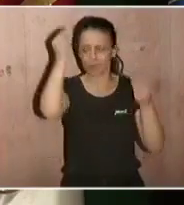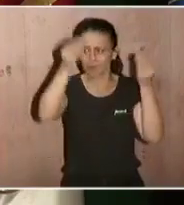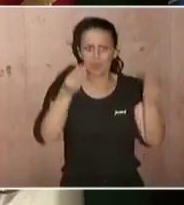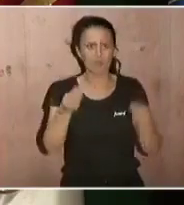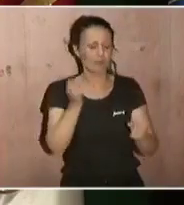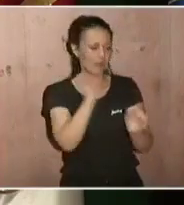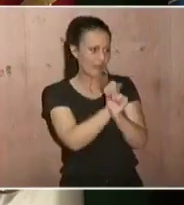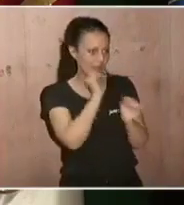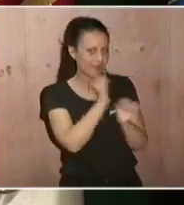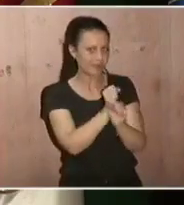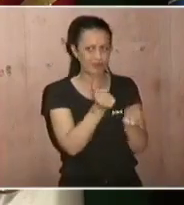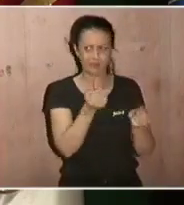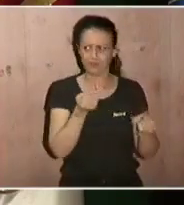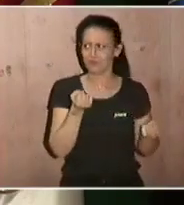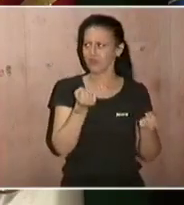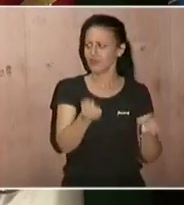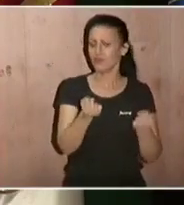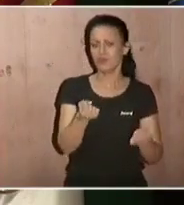del magisterio